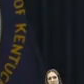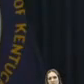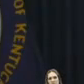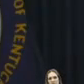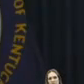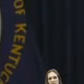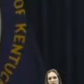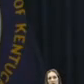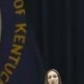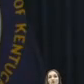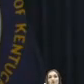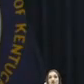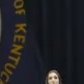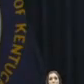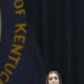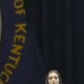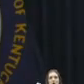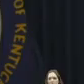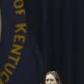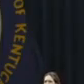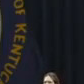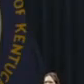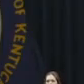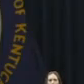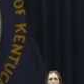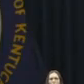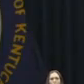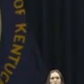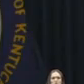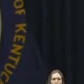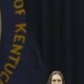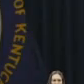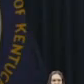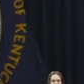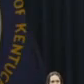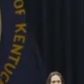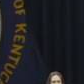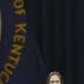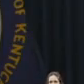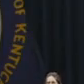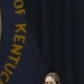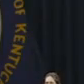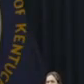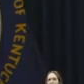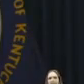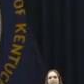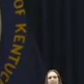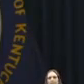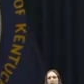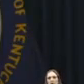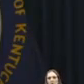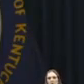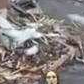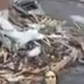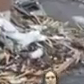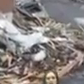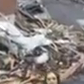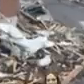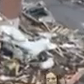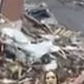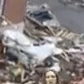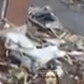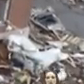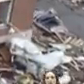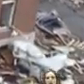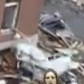De esta mañana, nuestro mejor recuento de muertes confirmadas, el recuento más preciso que tenemos hasta ahora, son 64 habitantes de Kentucky. La